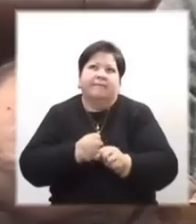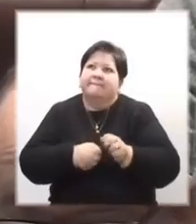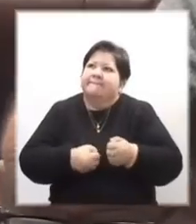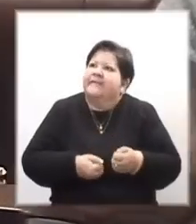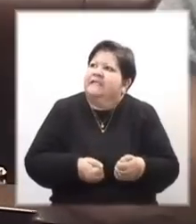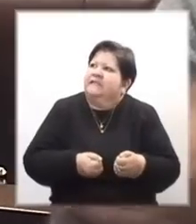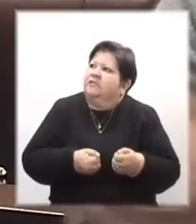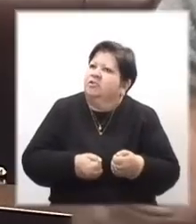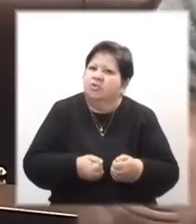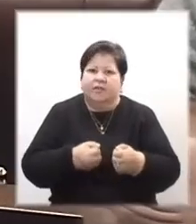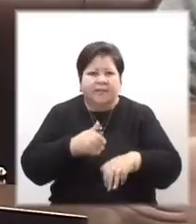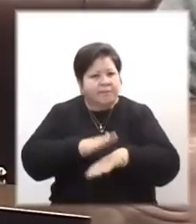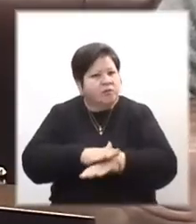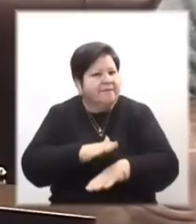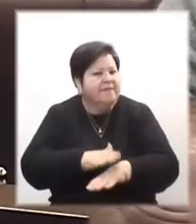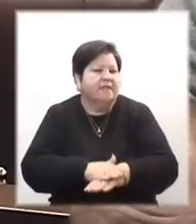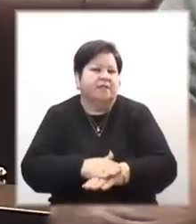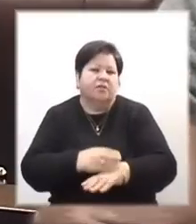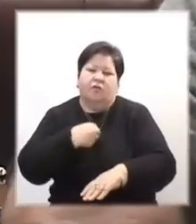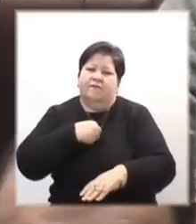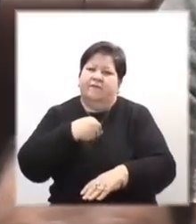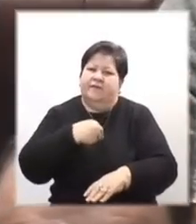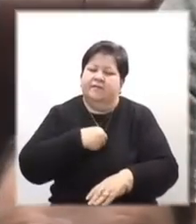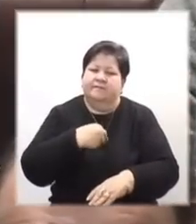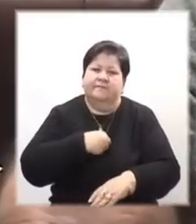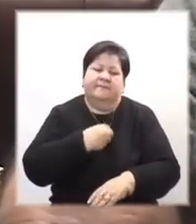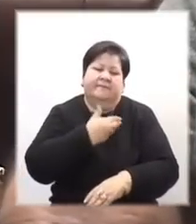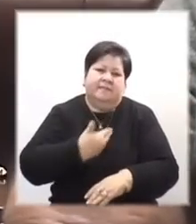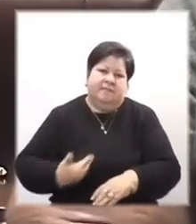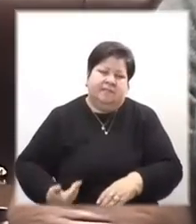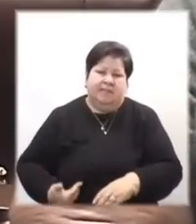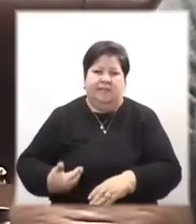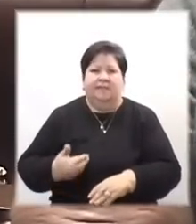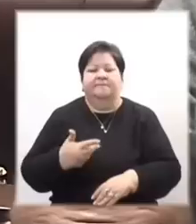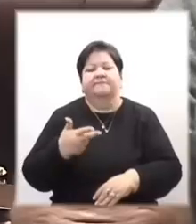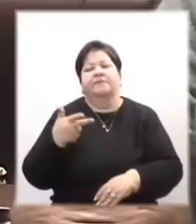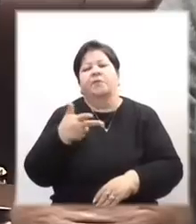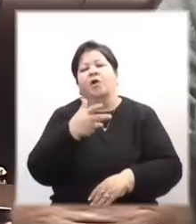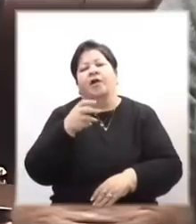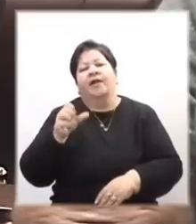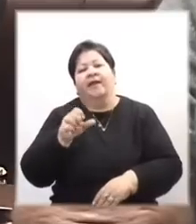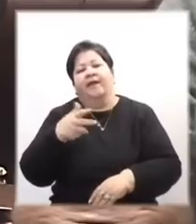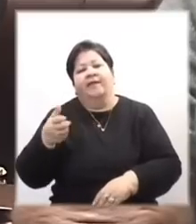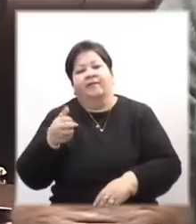y también de enorme confianza para el presidente de la República, como es el ministro Luis Alberto Heber.